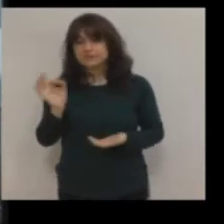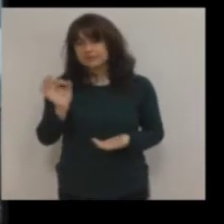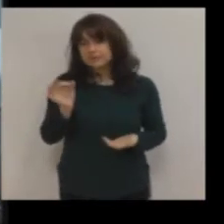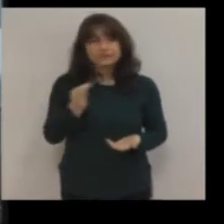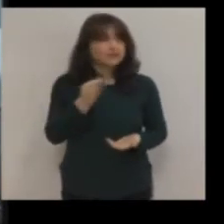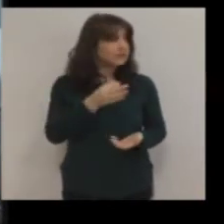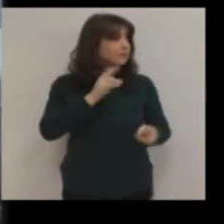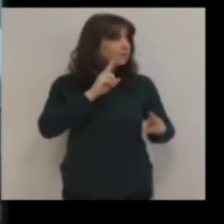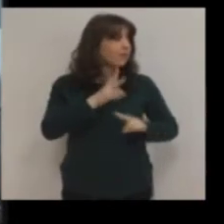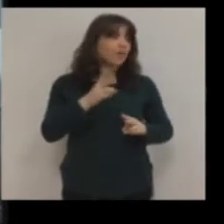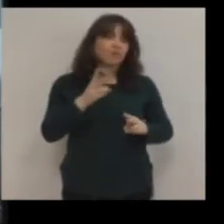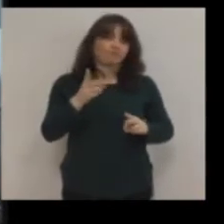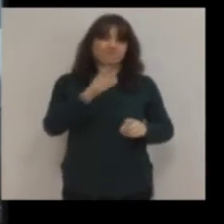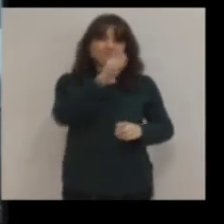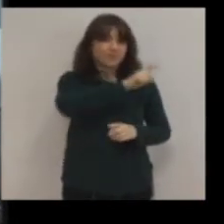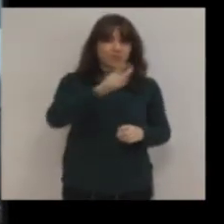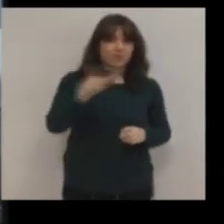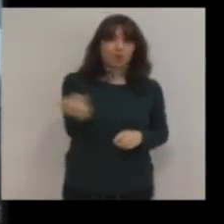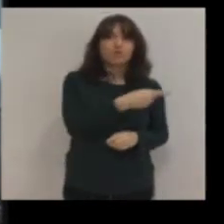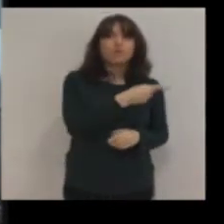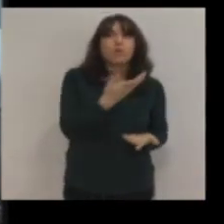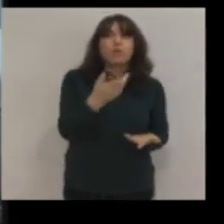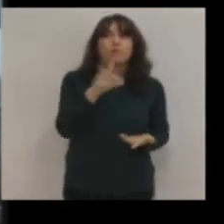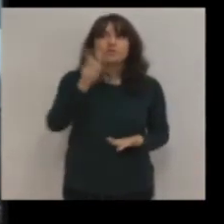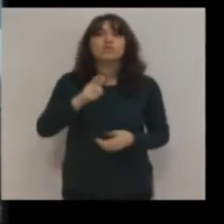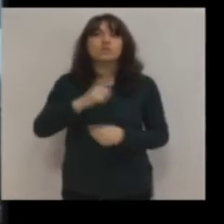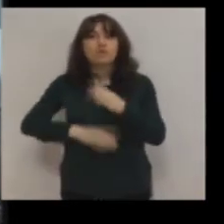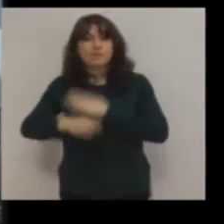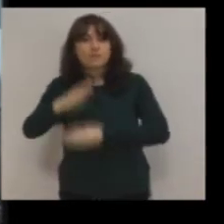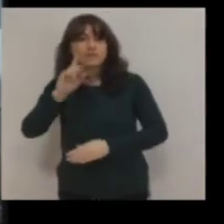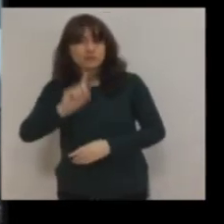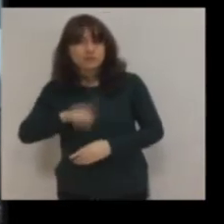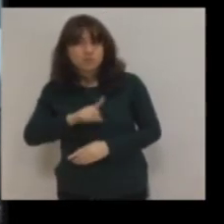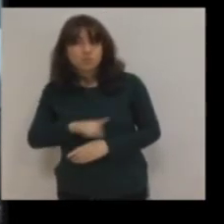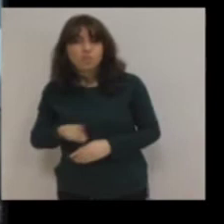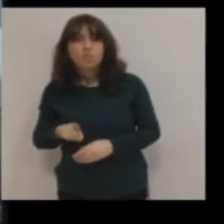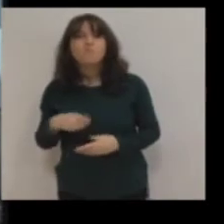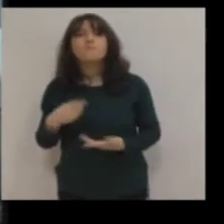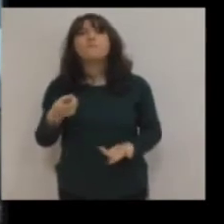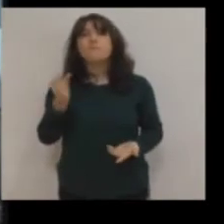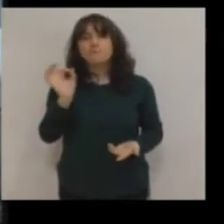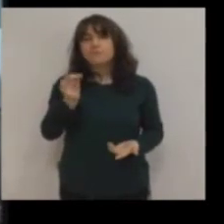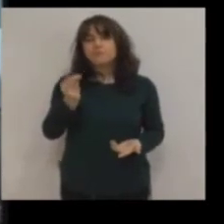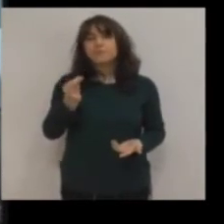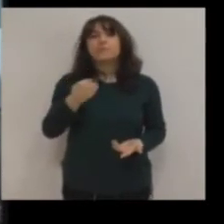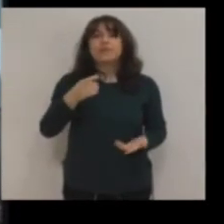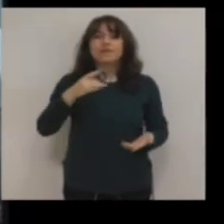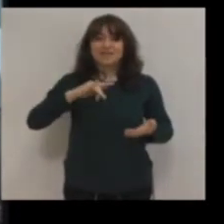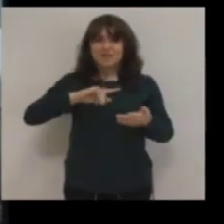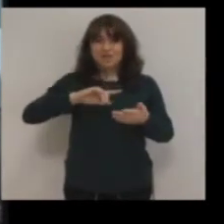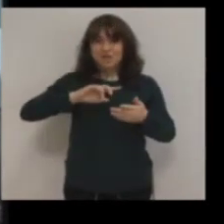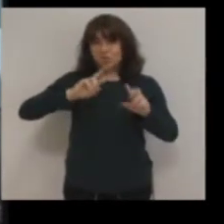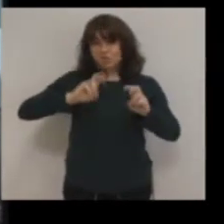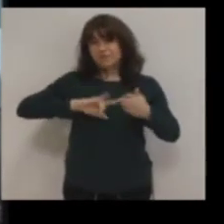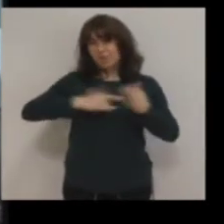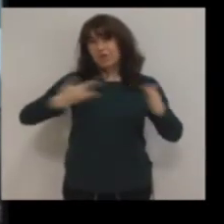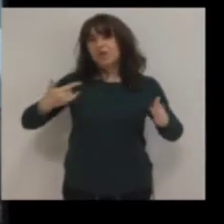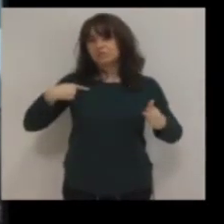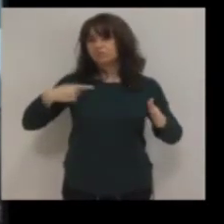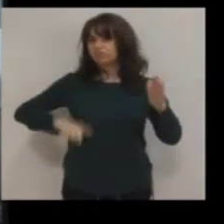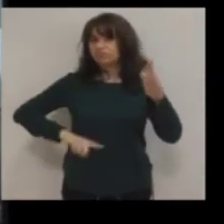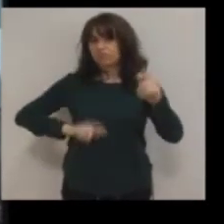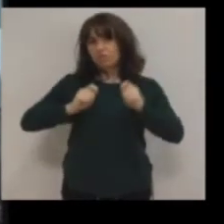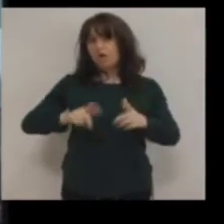las personas con discapacidad. Sí, en general lo que es cierto es que las nuevas tecnologías han producido unos avances espectaculares, ¿no?